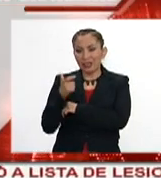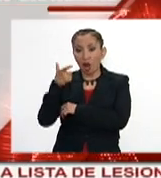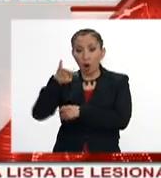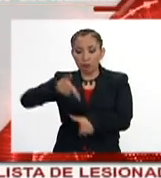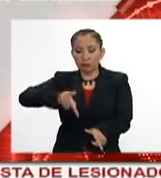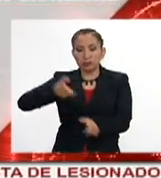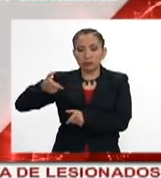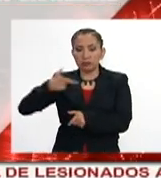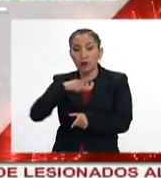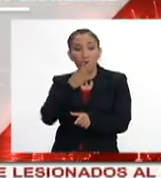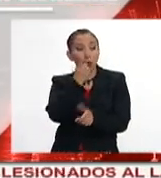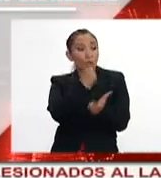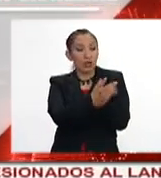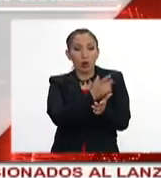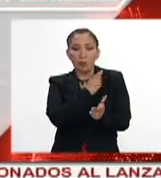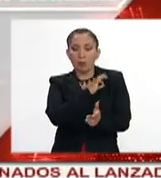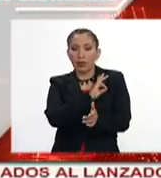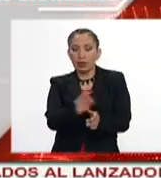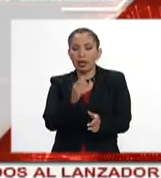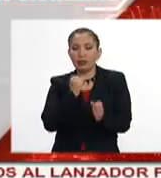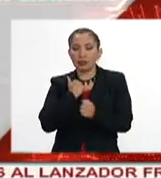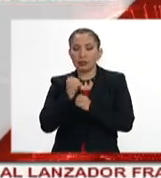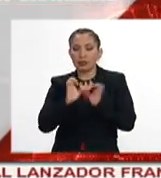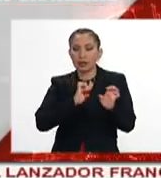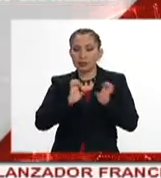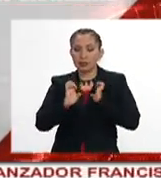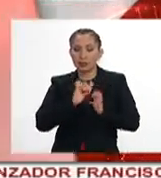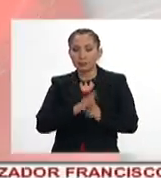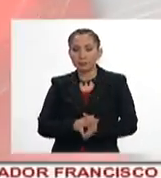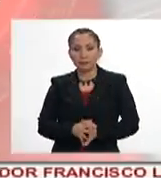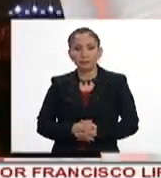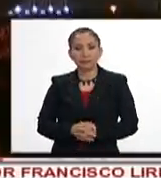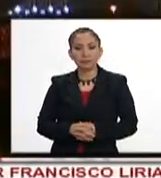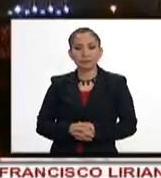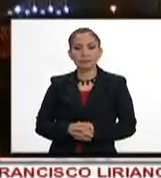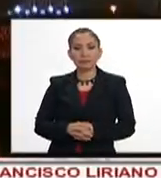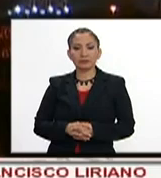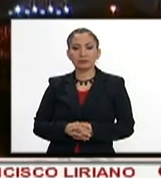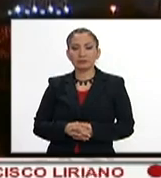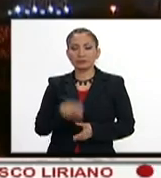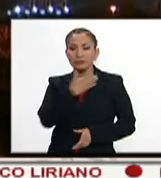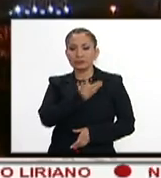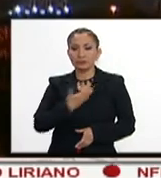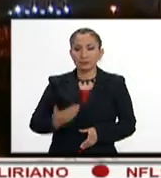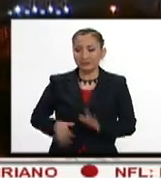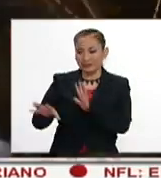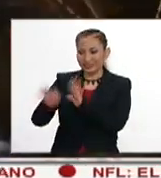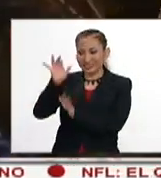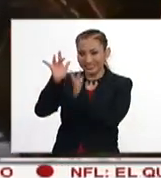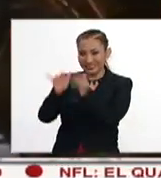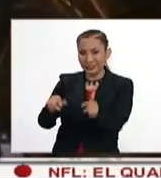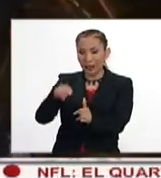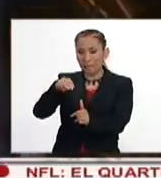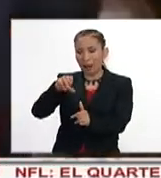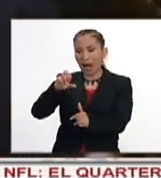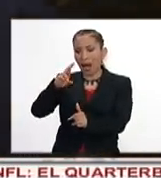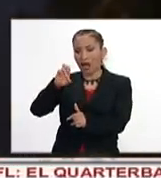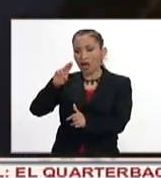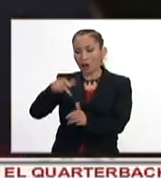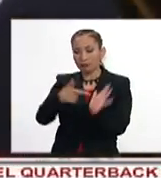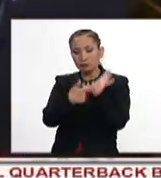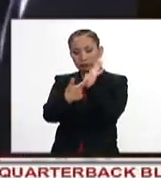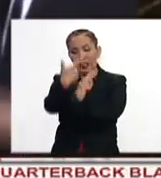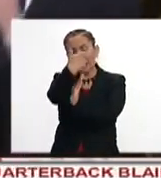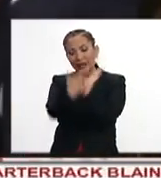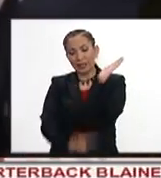de armas de uso exclusivo del ejército. El presidente electo de Francia, Emmanuel Macron,